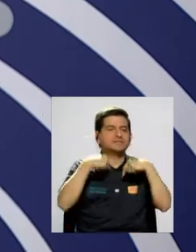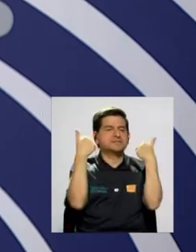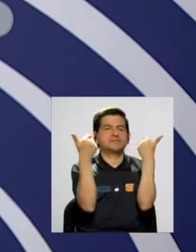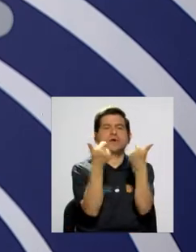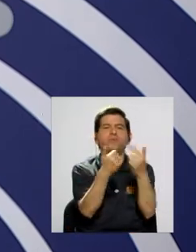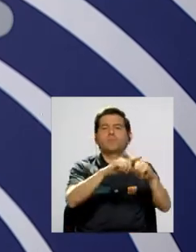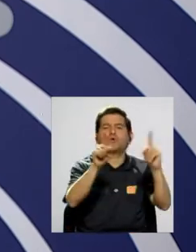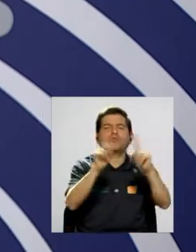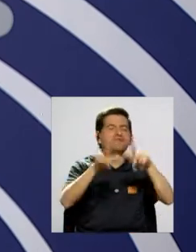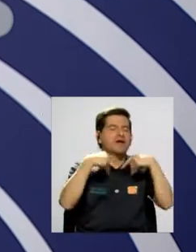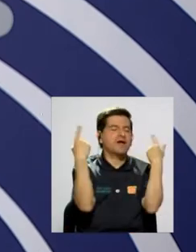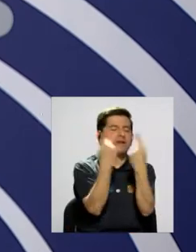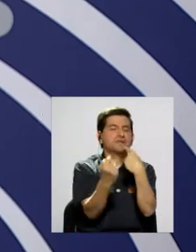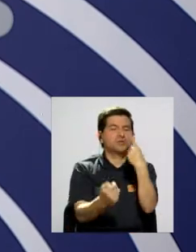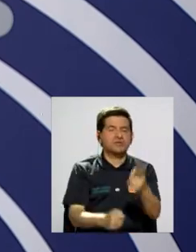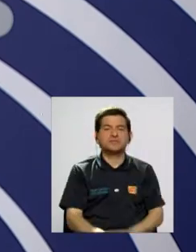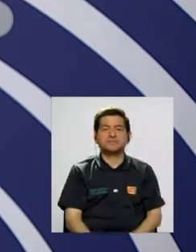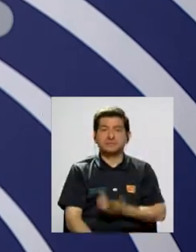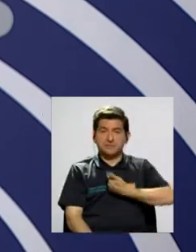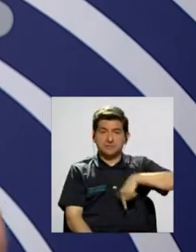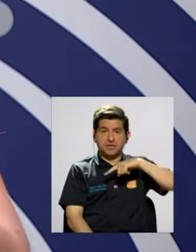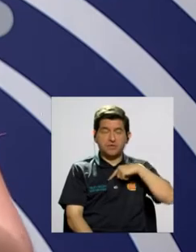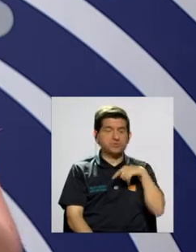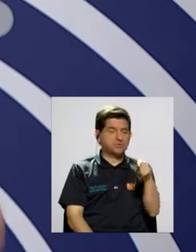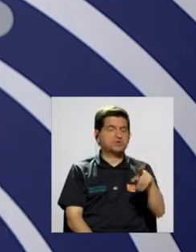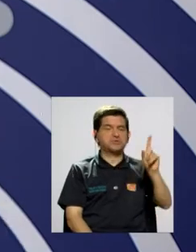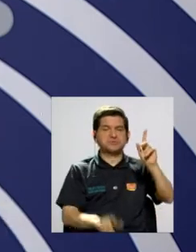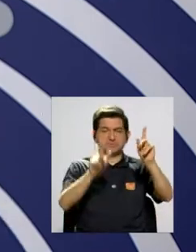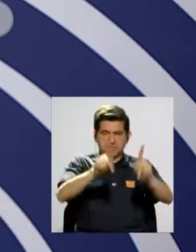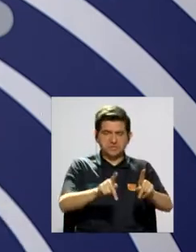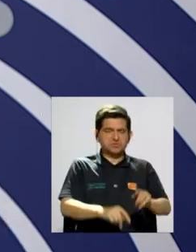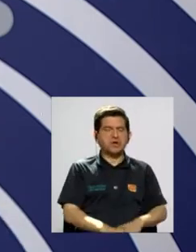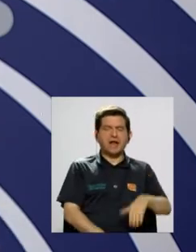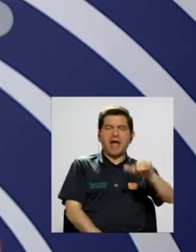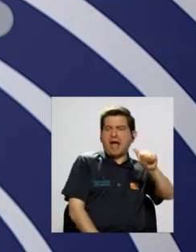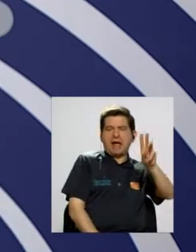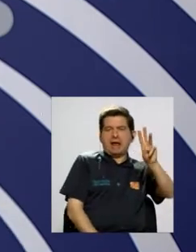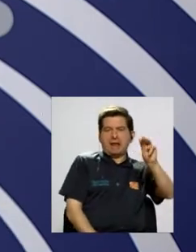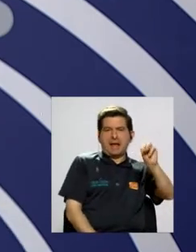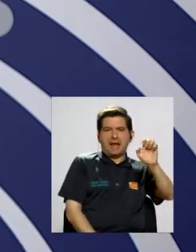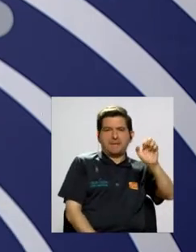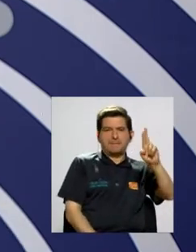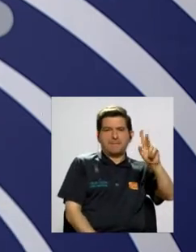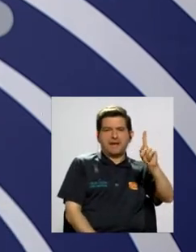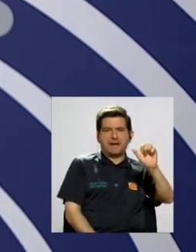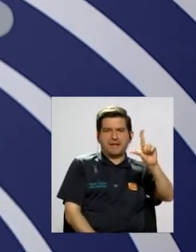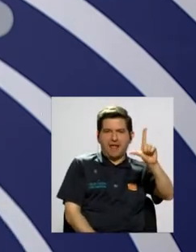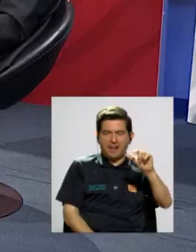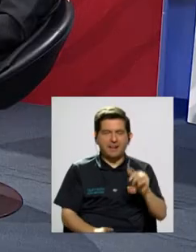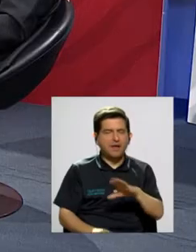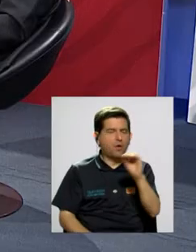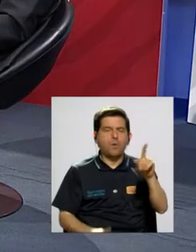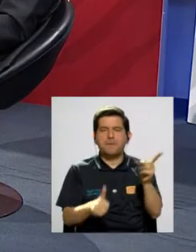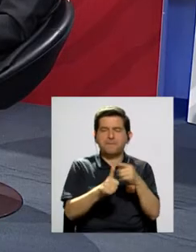de partidos diciendo ponemos una Angela Merkel, o sea, ponemos un primer ministro porque